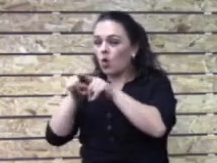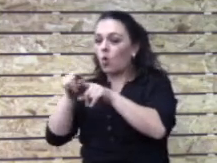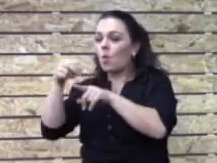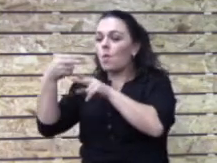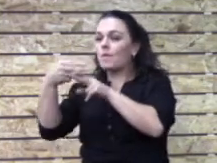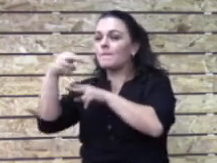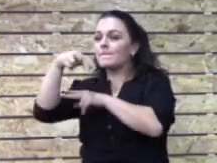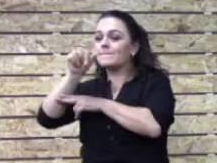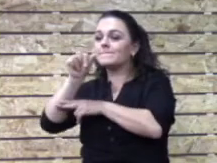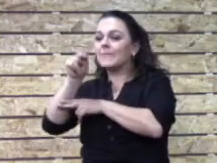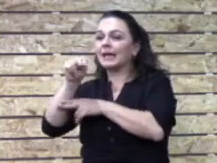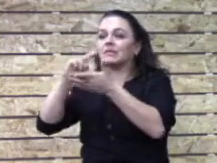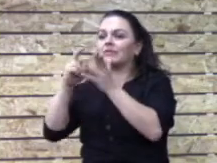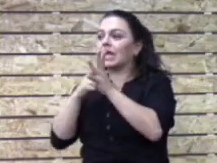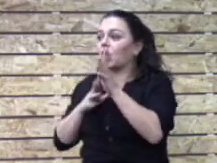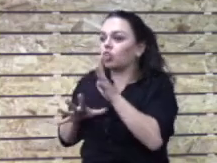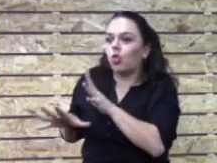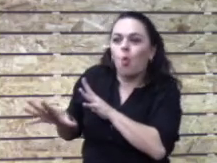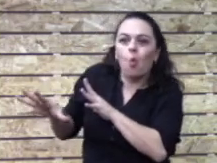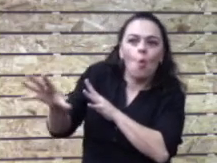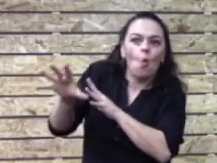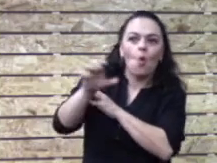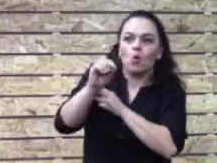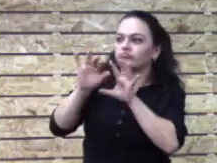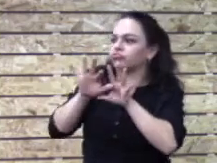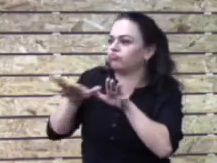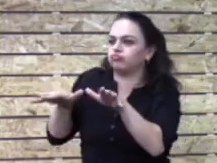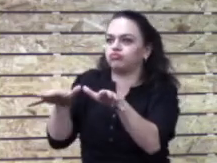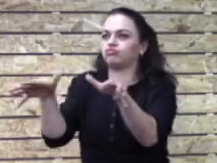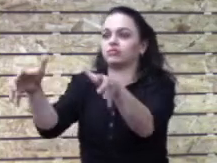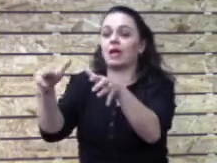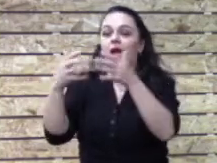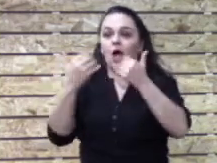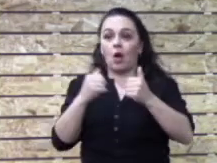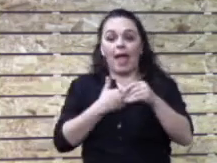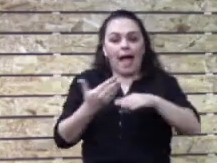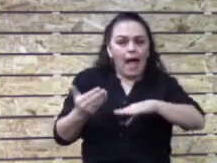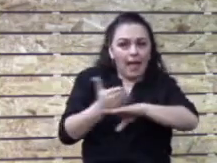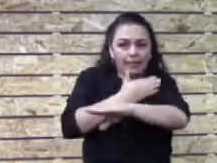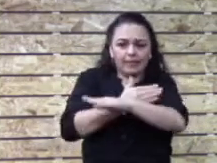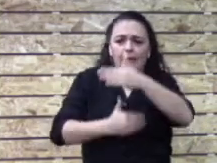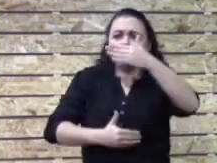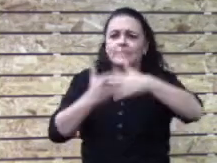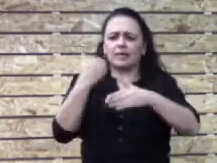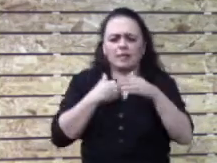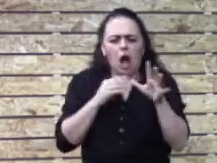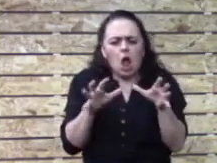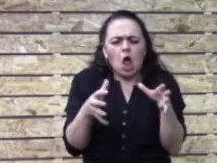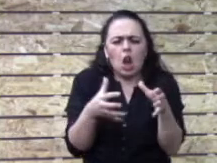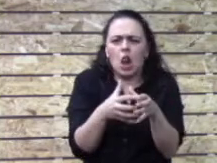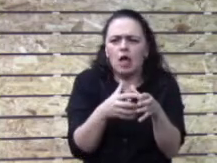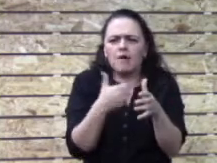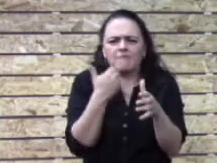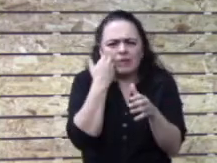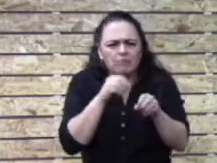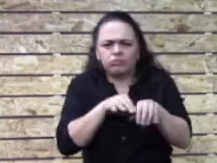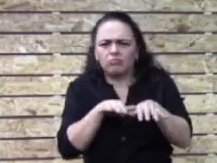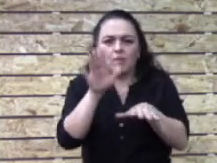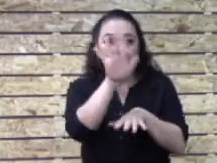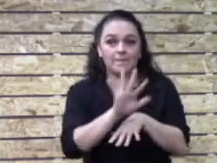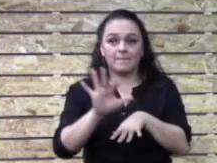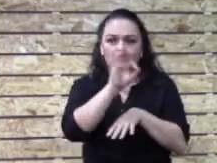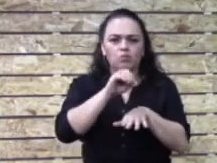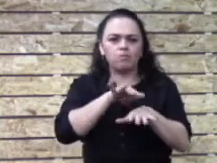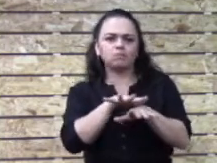esta epidemia y ahora pandemia del coronavirus es lo más democrático que hemos conocido nosotros. De hecho,